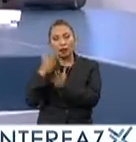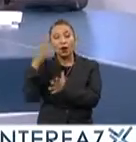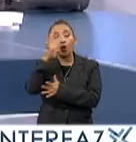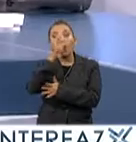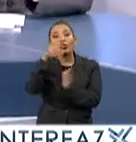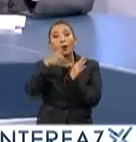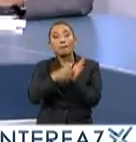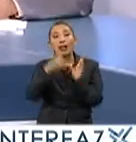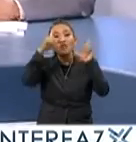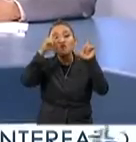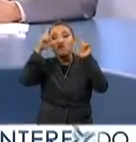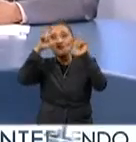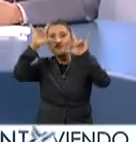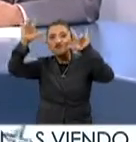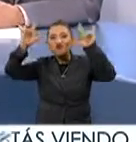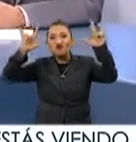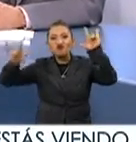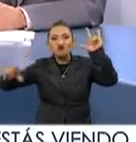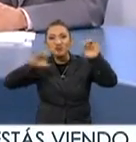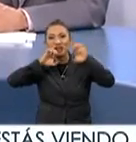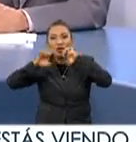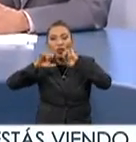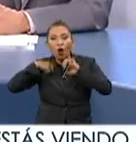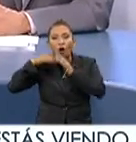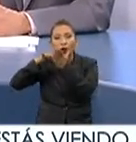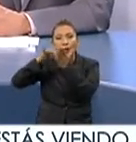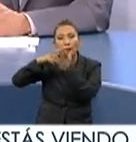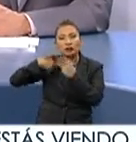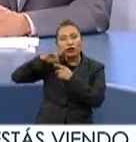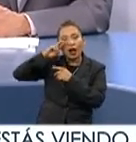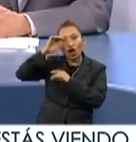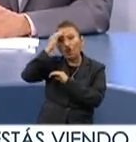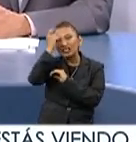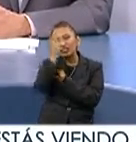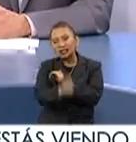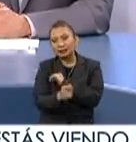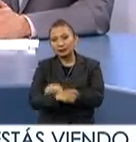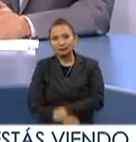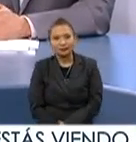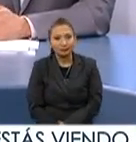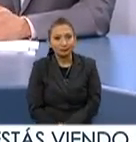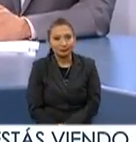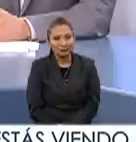de 4,000 fotógrafos, fotoperiodistas y documentalistas. Le invito a conocer este evento.